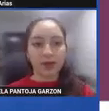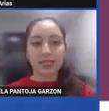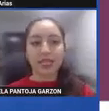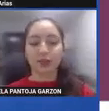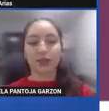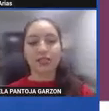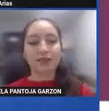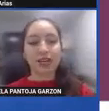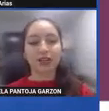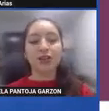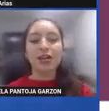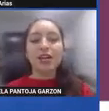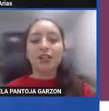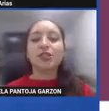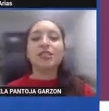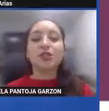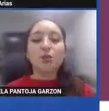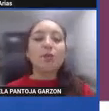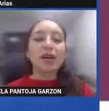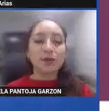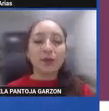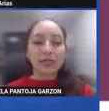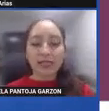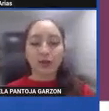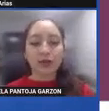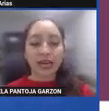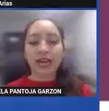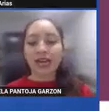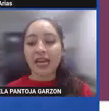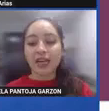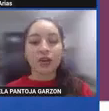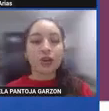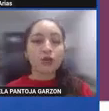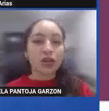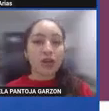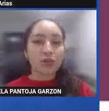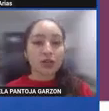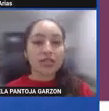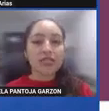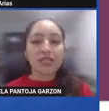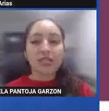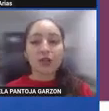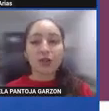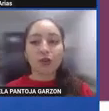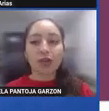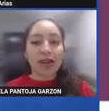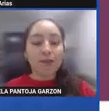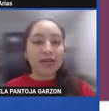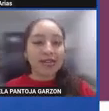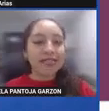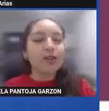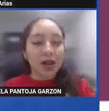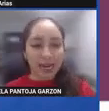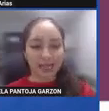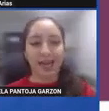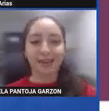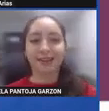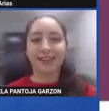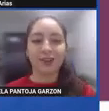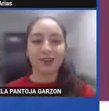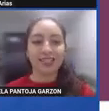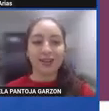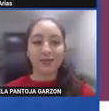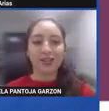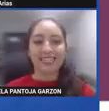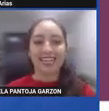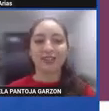tiempo para estarnos recibiendo, entonces es un paso a pasito que lo que buscamos es no rapidez, sino calidad en